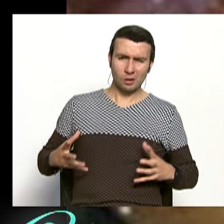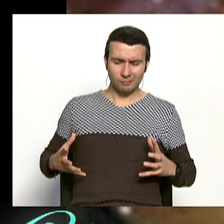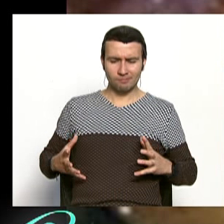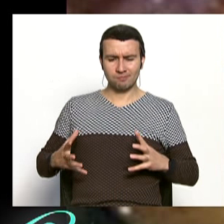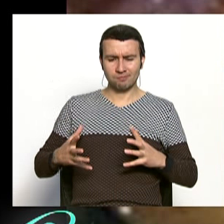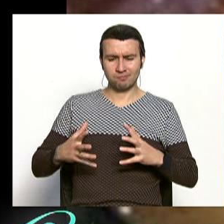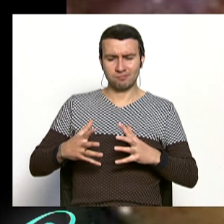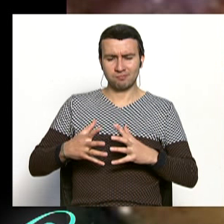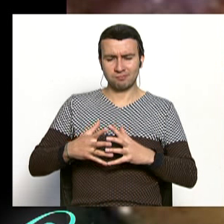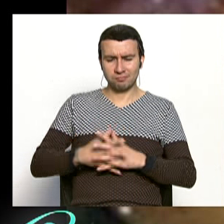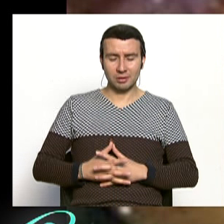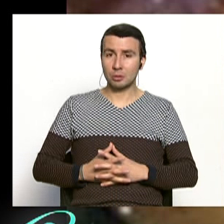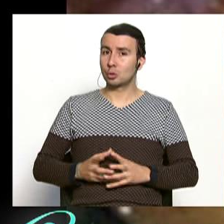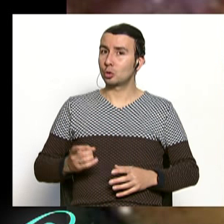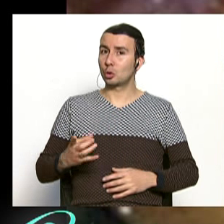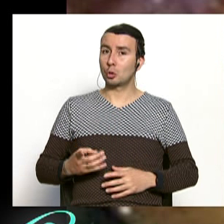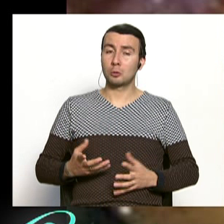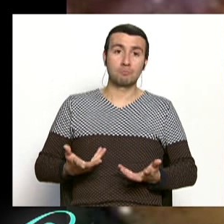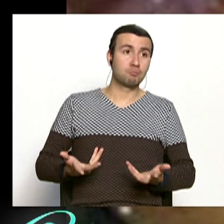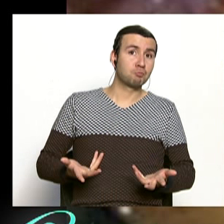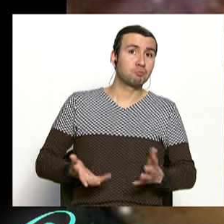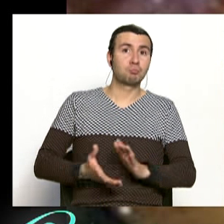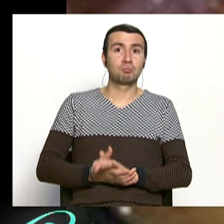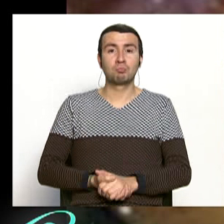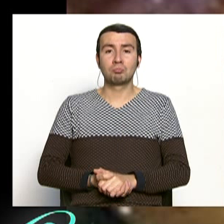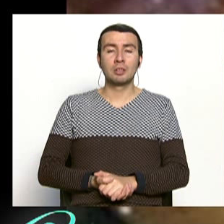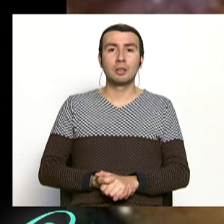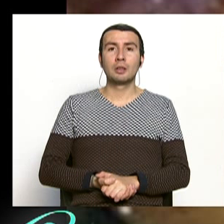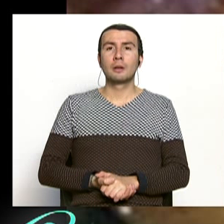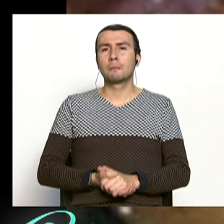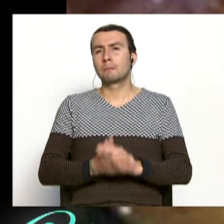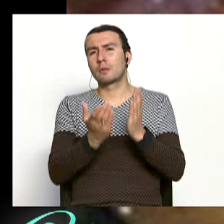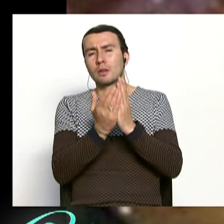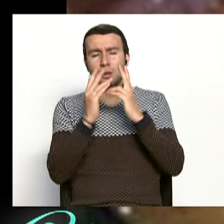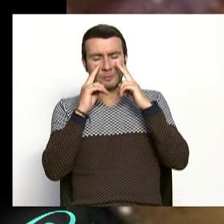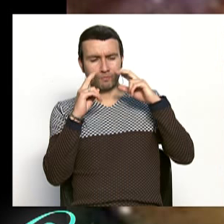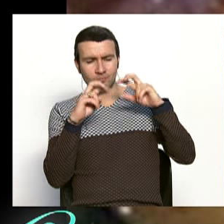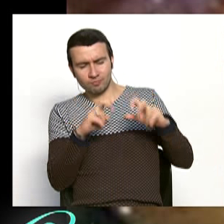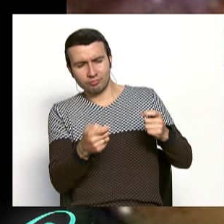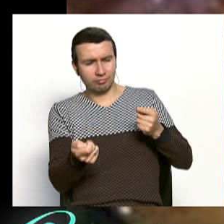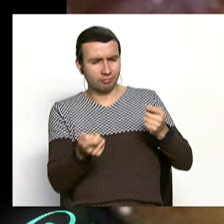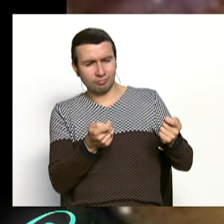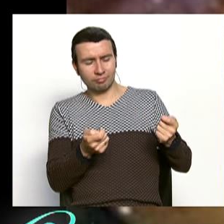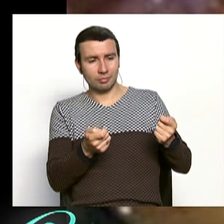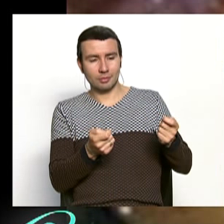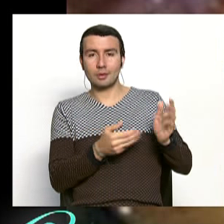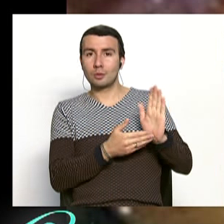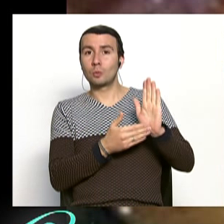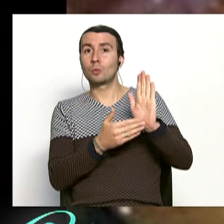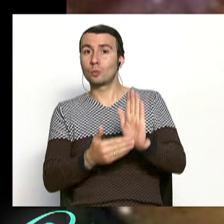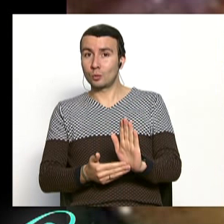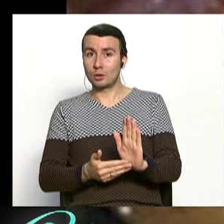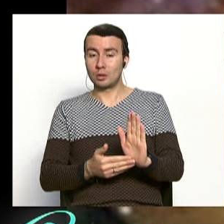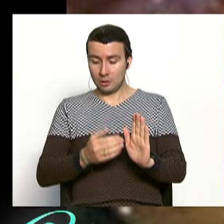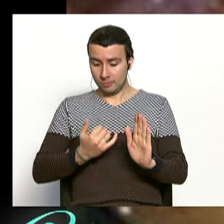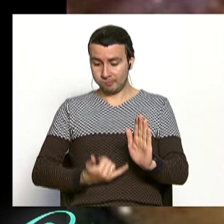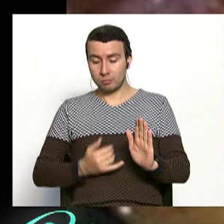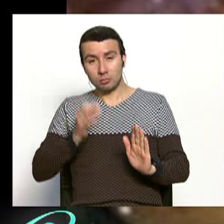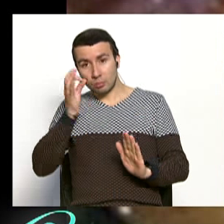eh la literatura los estudios los diferentes estudios han mostrado que las